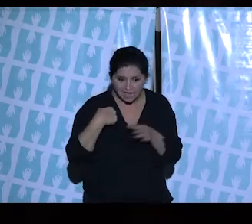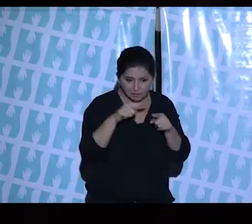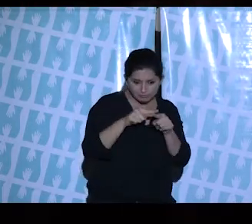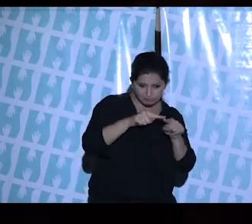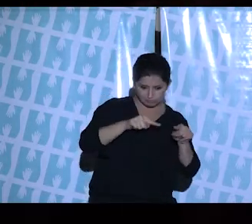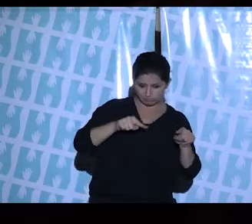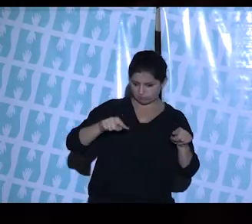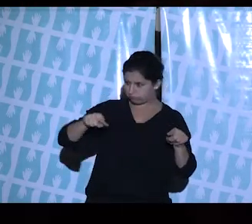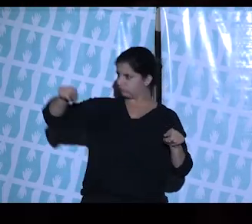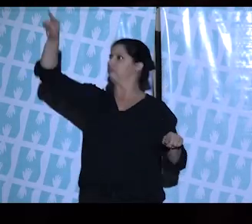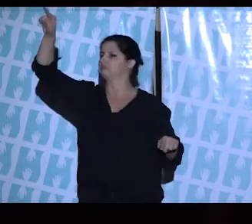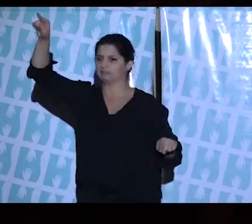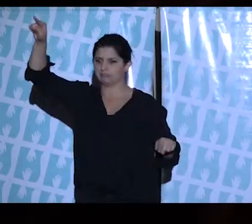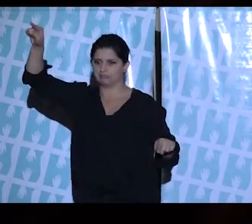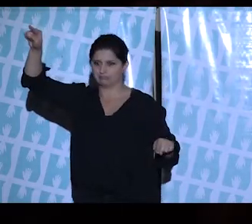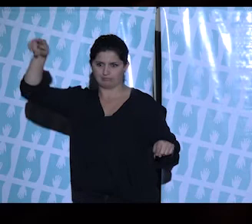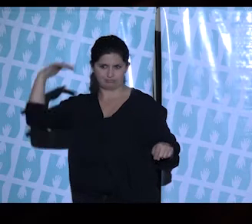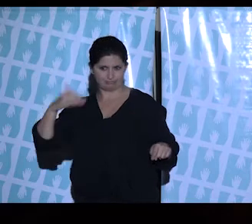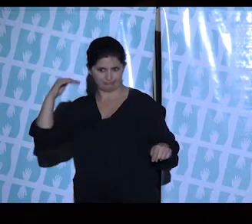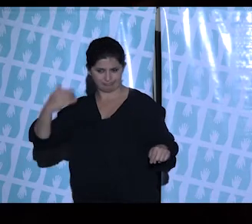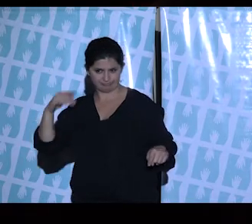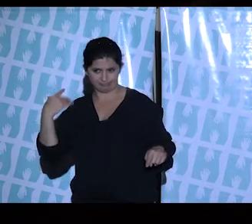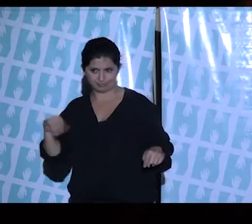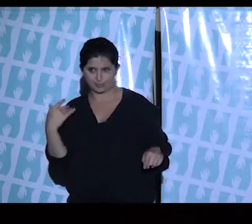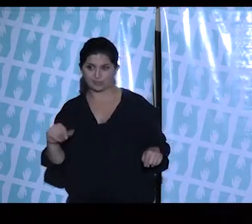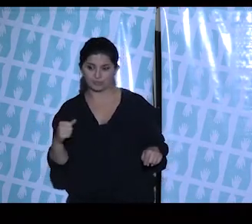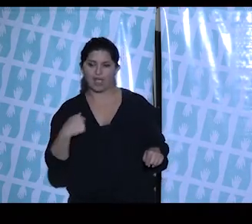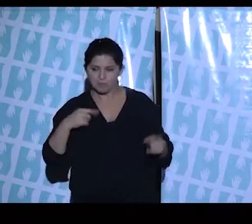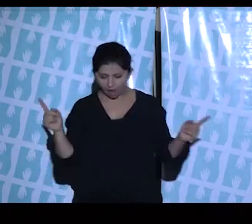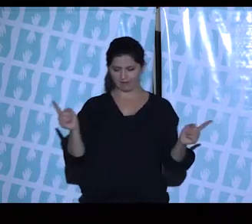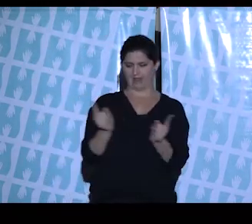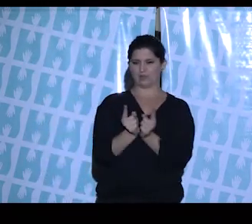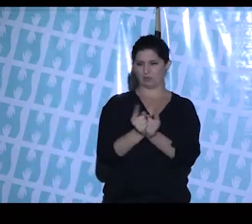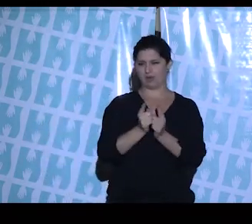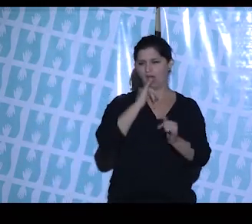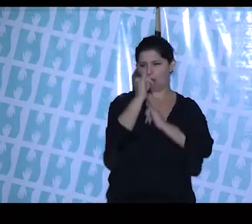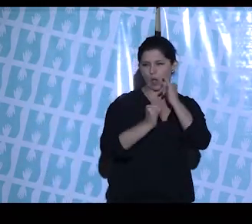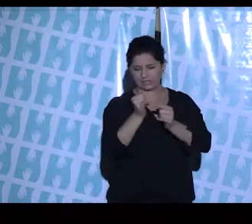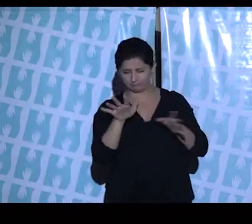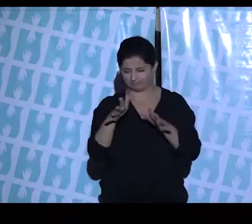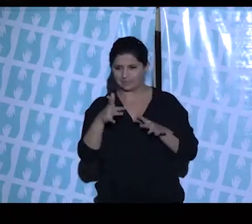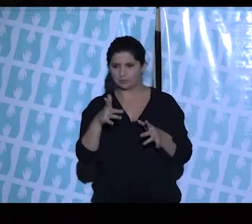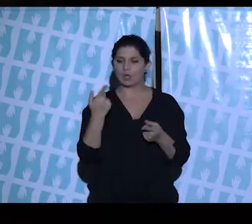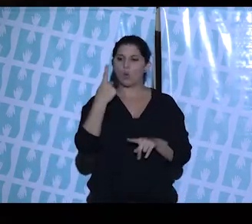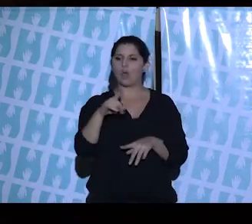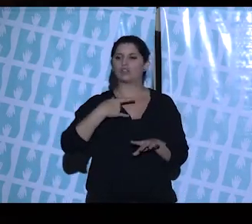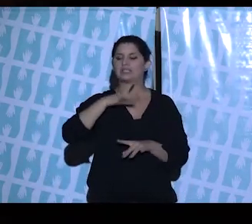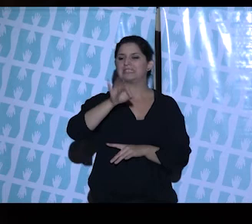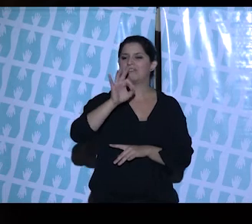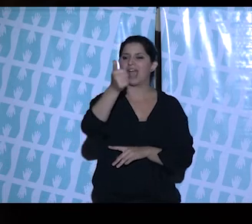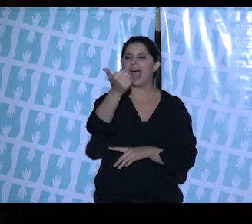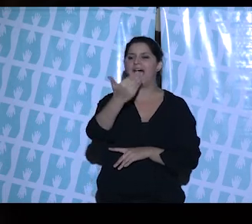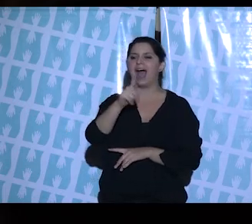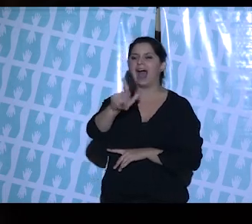enorme. Y voy a tratar de resumirlo y darle un pantallazo general. Cuando se sabe que la alfa-sinucleína es